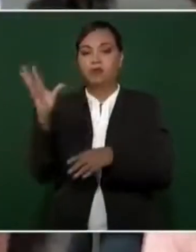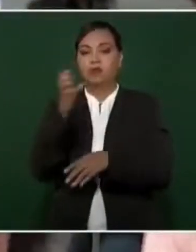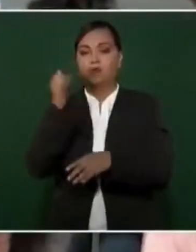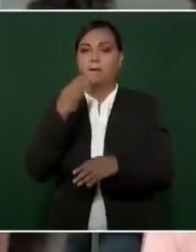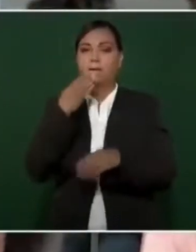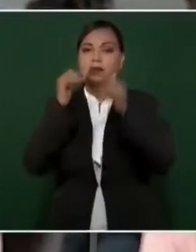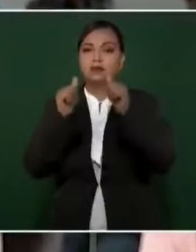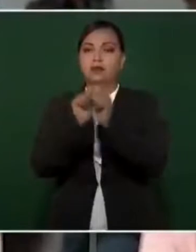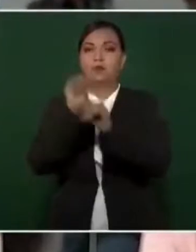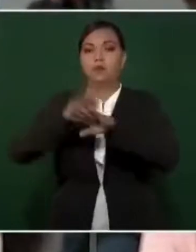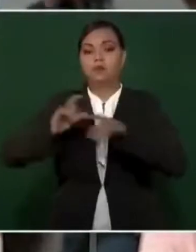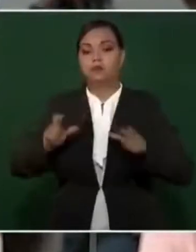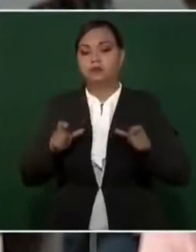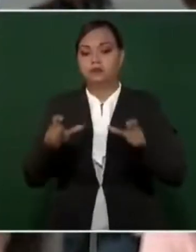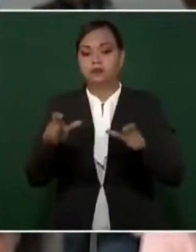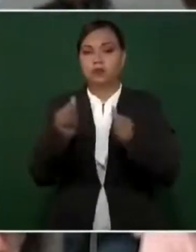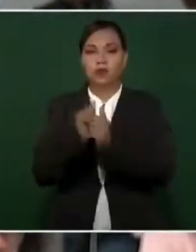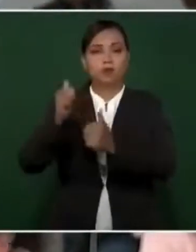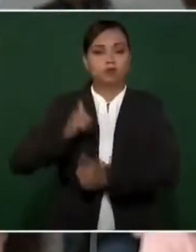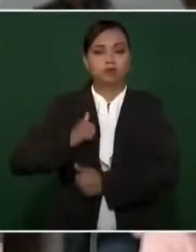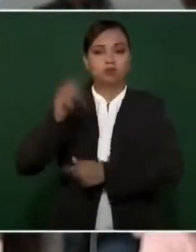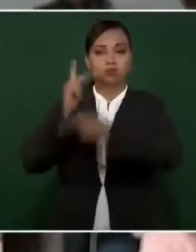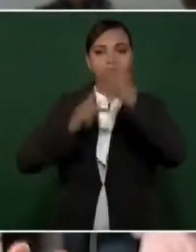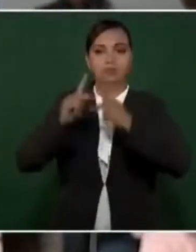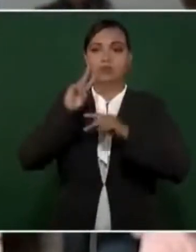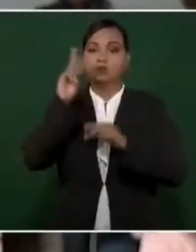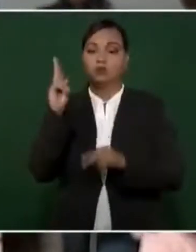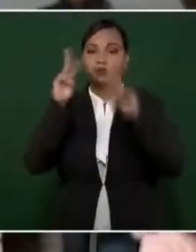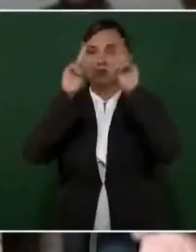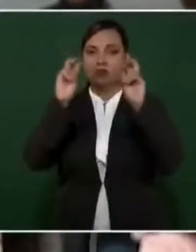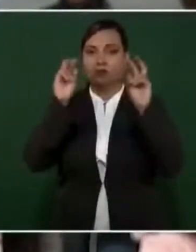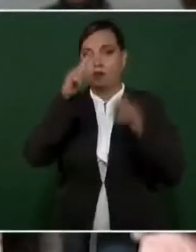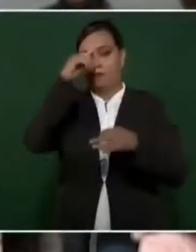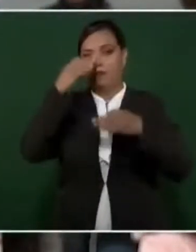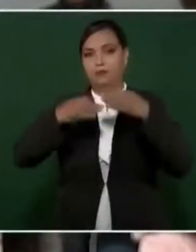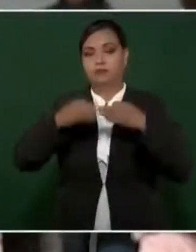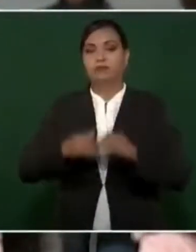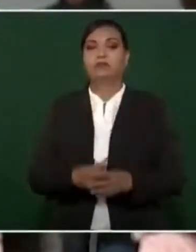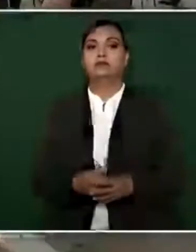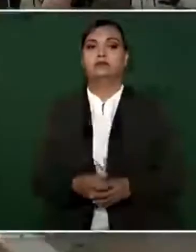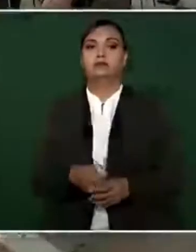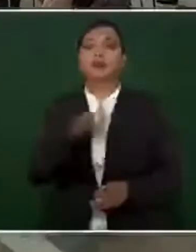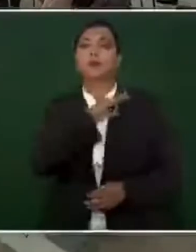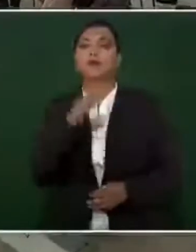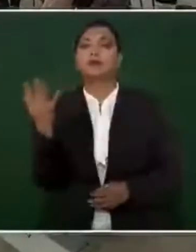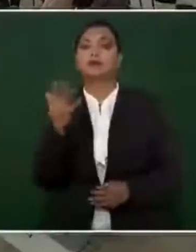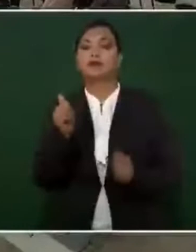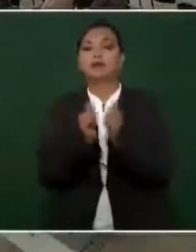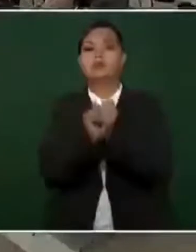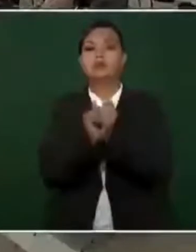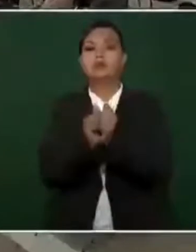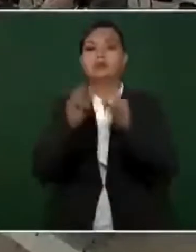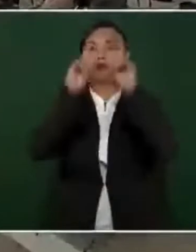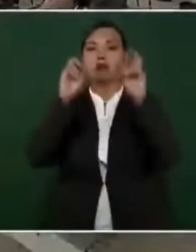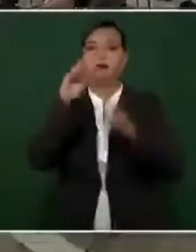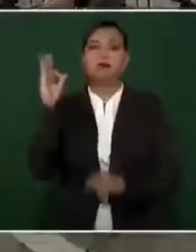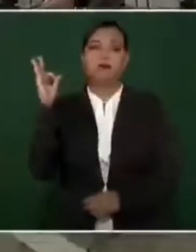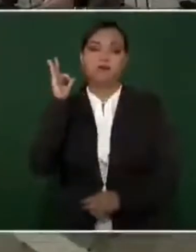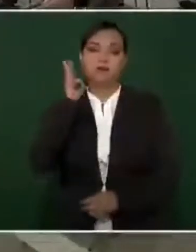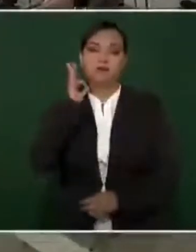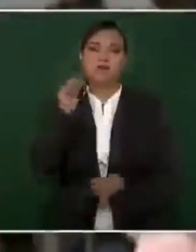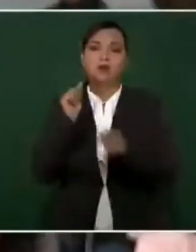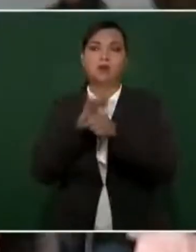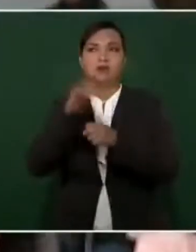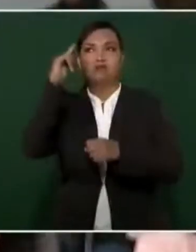Armadas? Dos temas, presidente, para finalizar. ¿Qué se podría hacer con este tema de los fiscales? ¿Qué reflexión podría darnos?